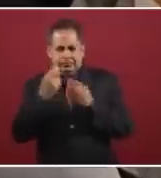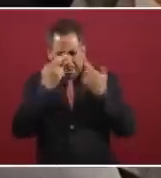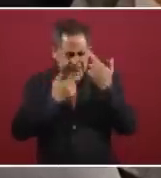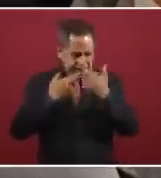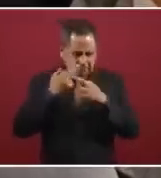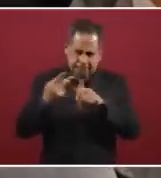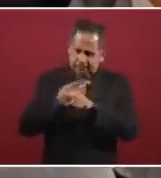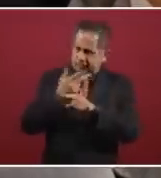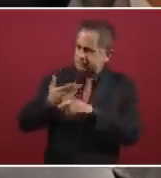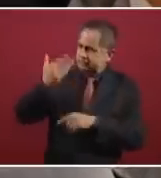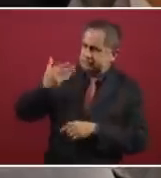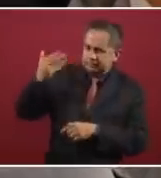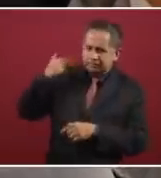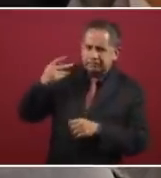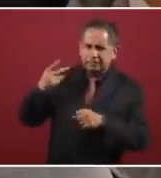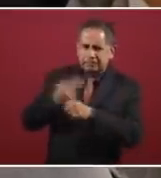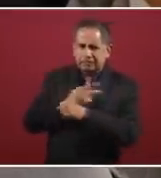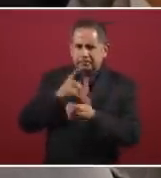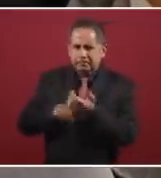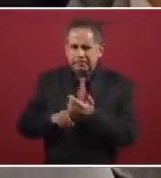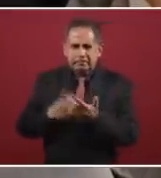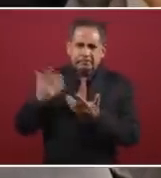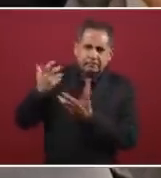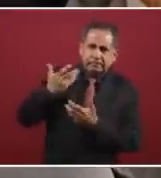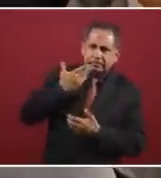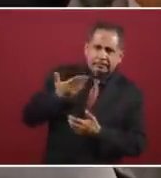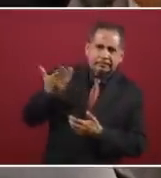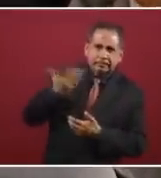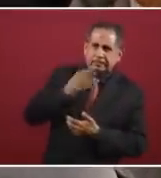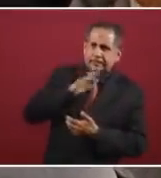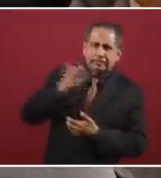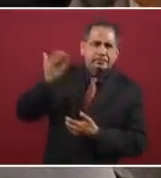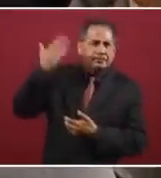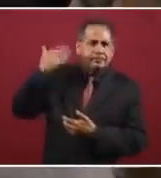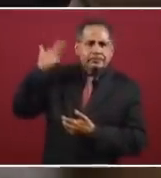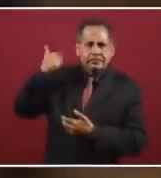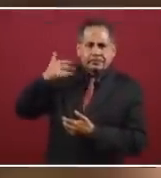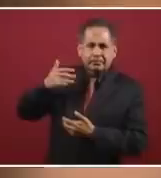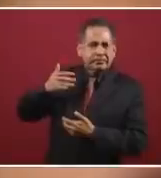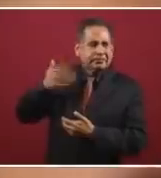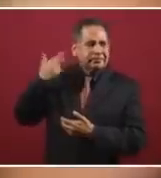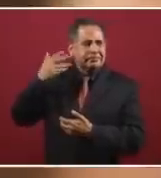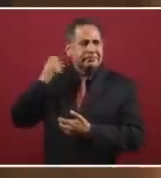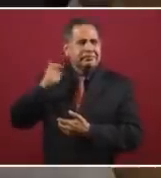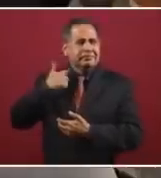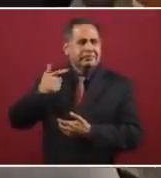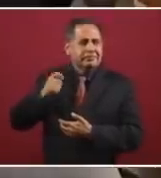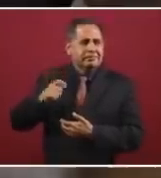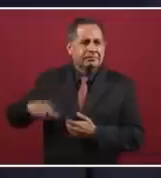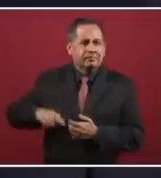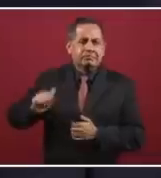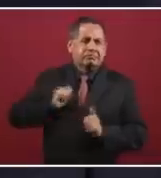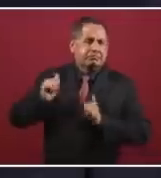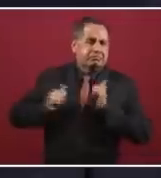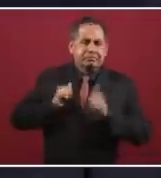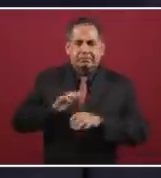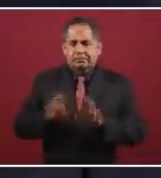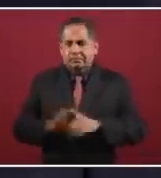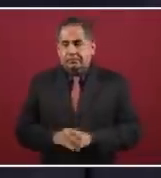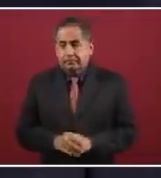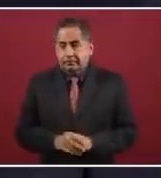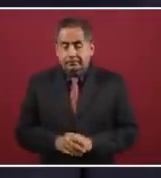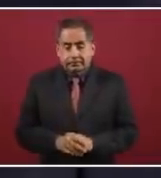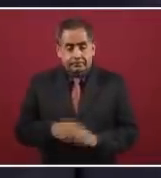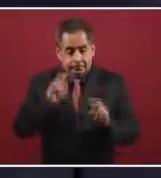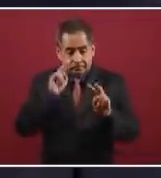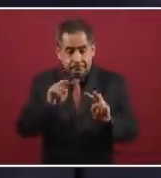del pasado, la autocrítica sobre lo que se hizo y no se hizo, aprovechándose de las facilidades que otorgaba el gobierno anterior? Bueno, yo no